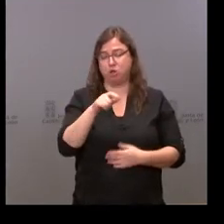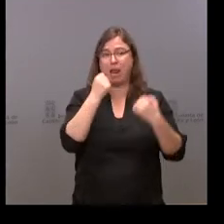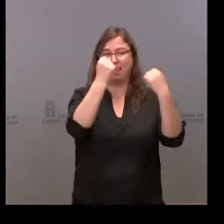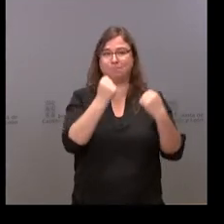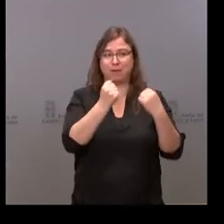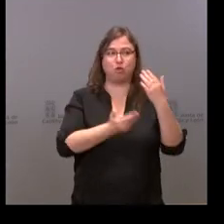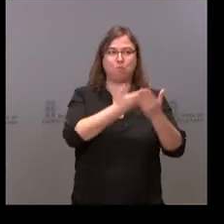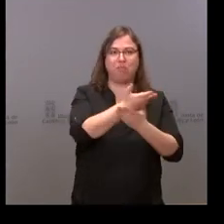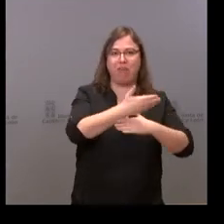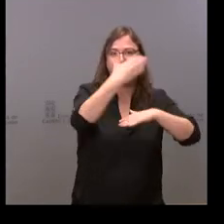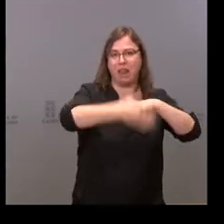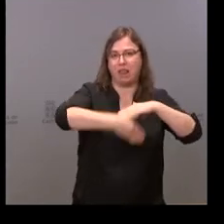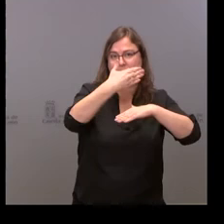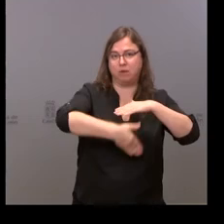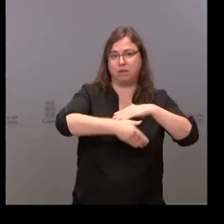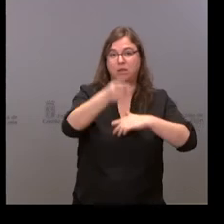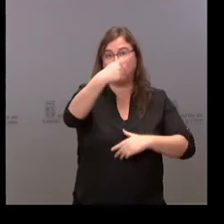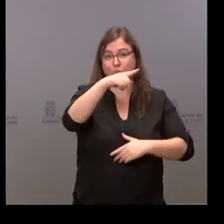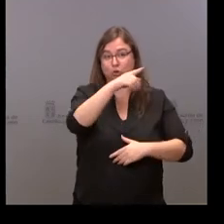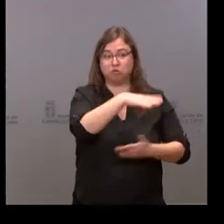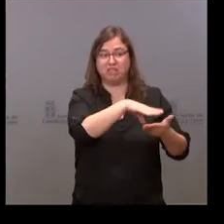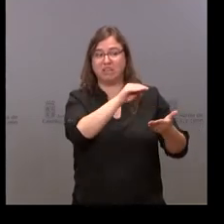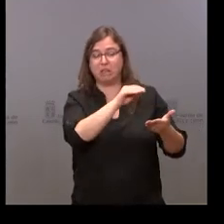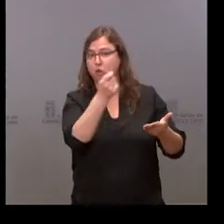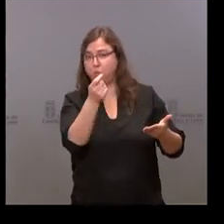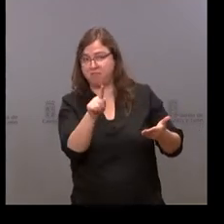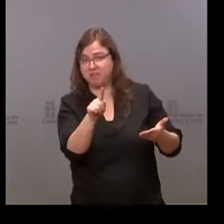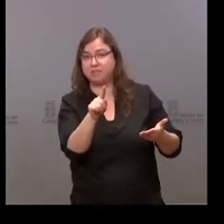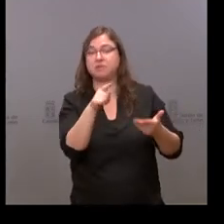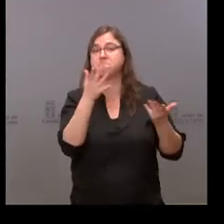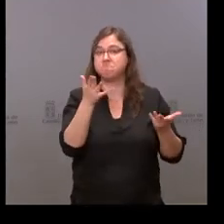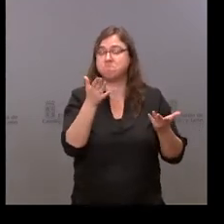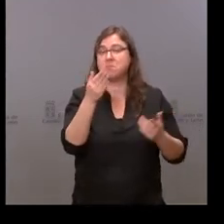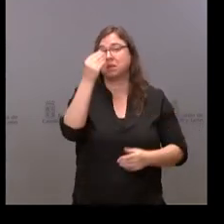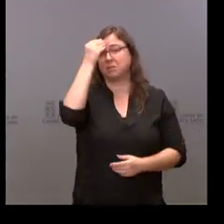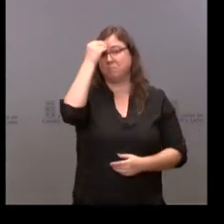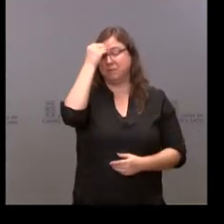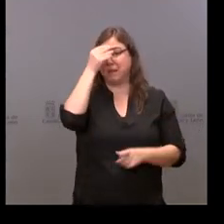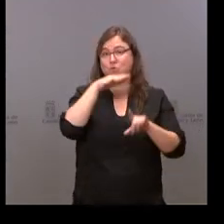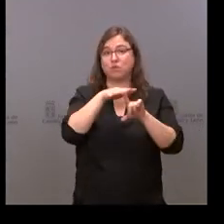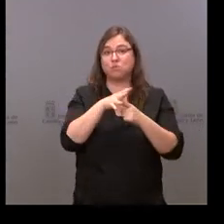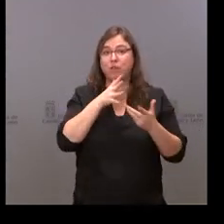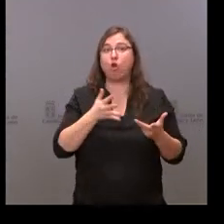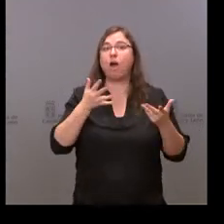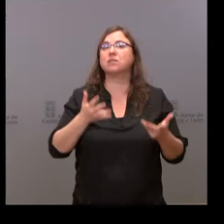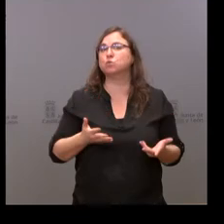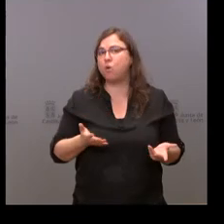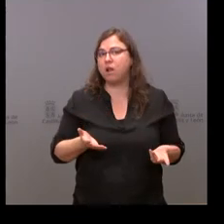que ustedes entendieron que no se debían de tomar y no las tomaron se entiende que en la situación actual